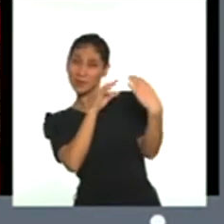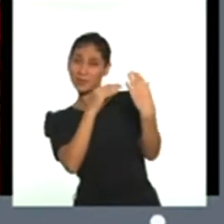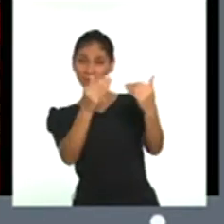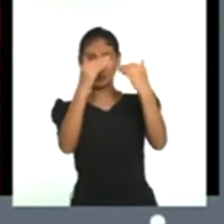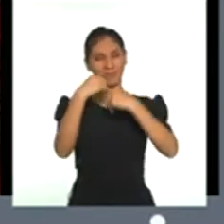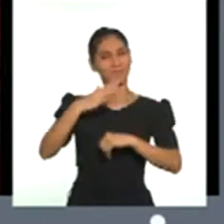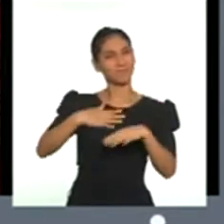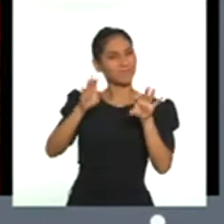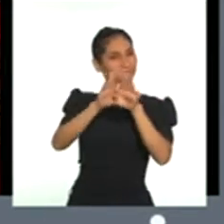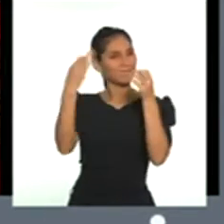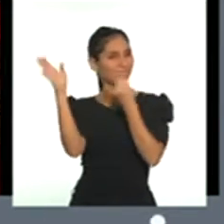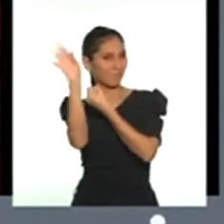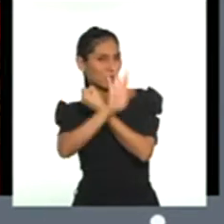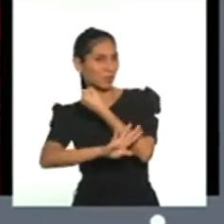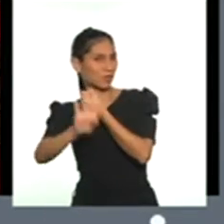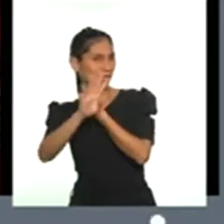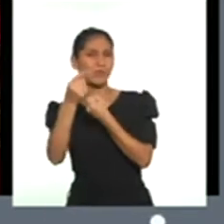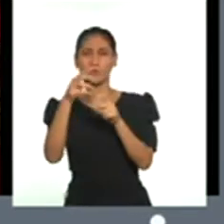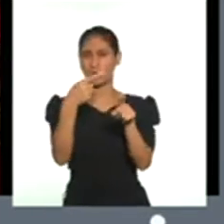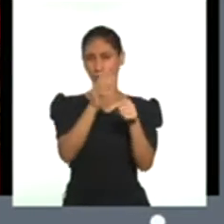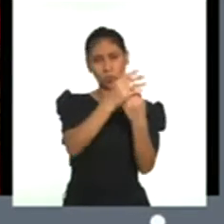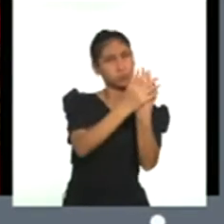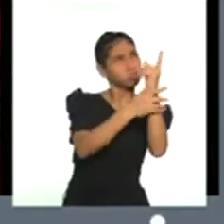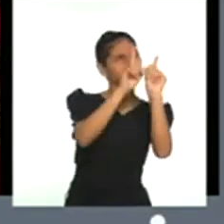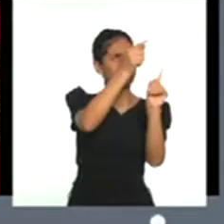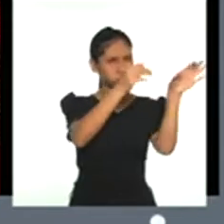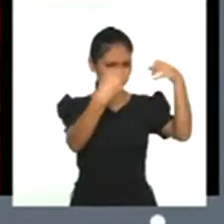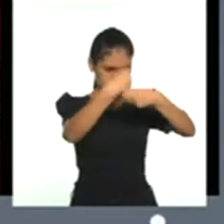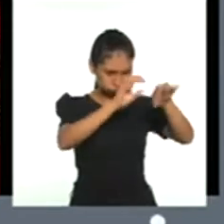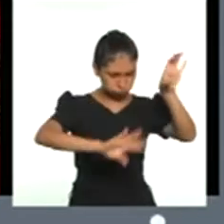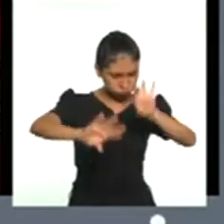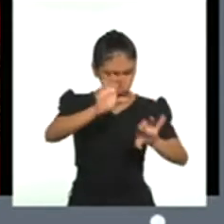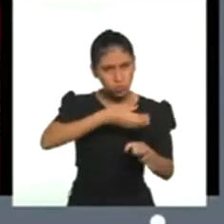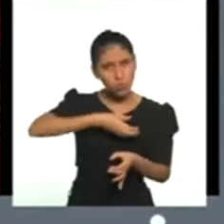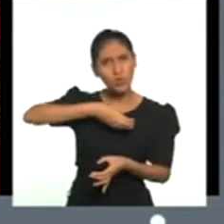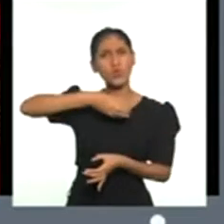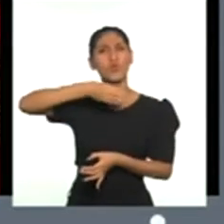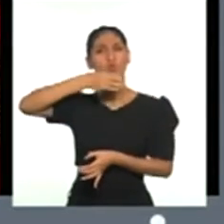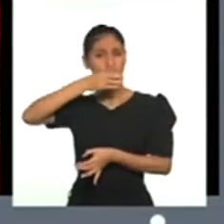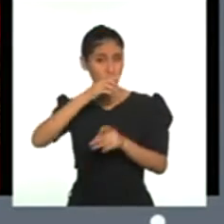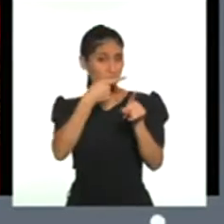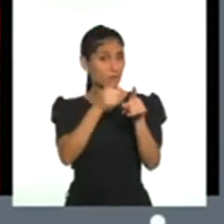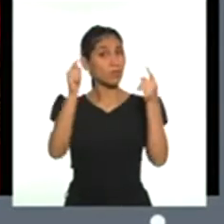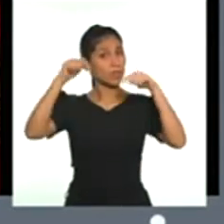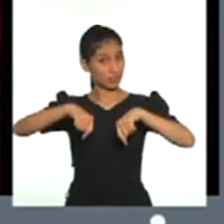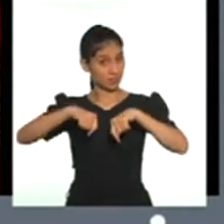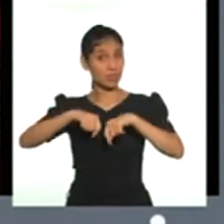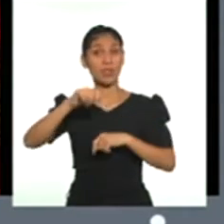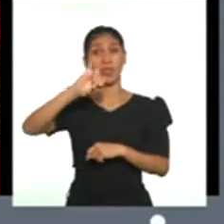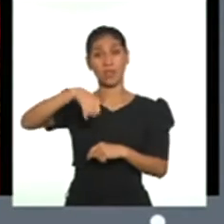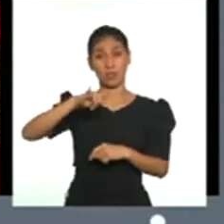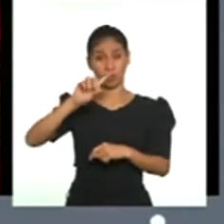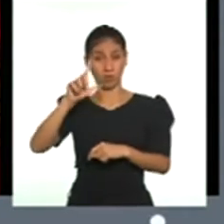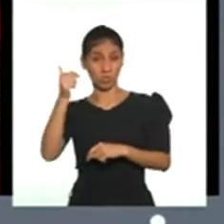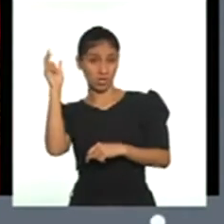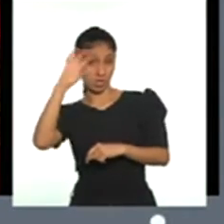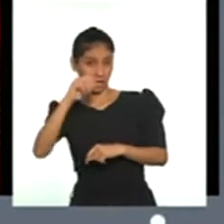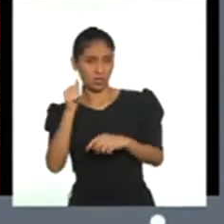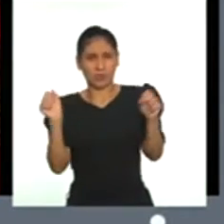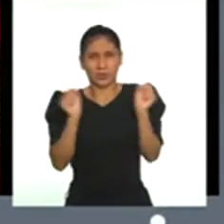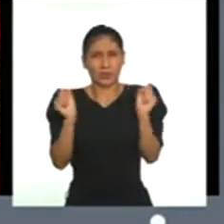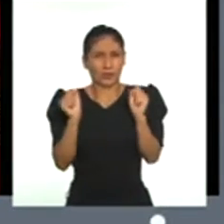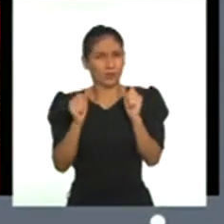En mi casa nos protegemos con remedios naturales, ya que aquí en Juliaca, donde vivo, hace bastante